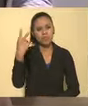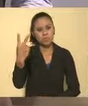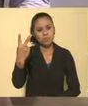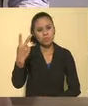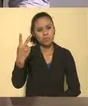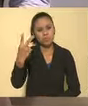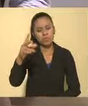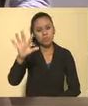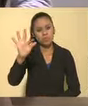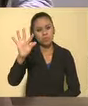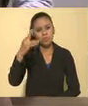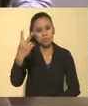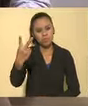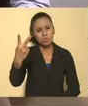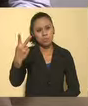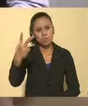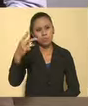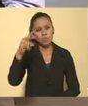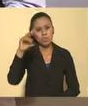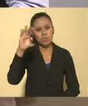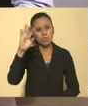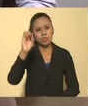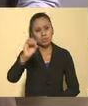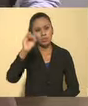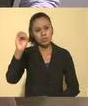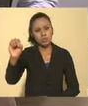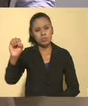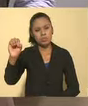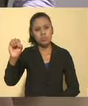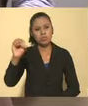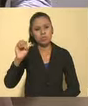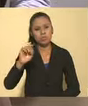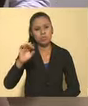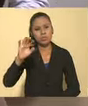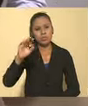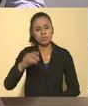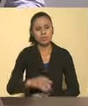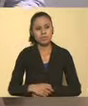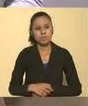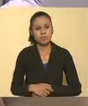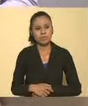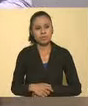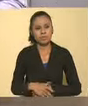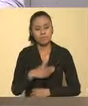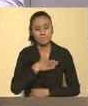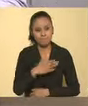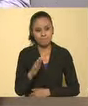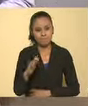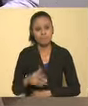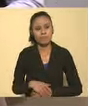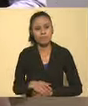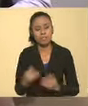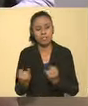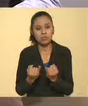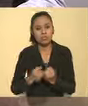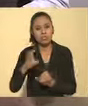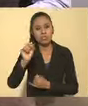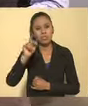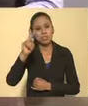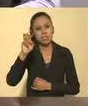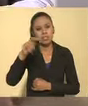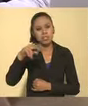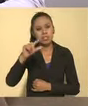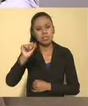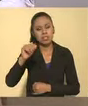53-22-42-00, 53-22-42-00. Muy bien, y bueno, también Esperanza Sánchez de la